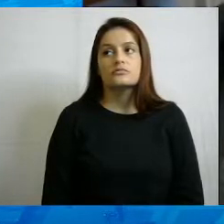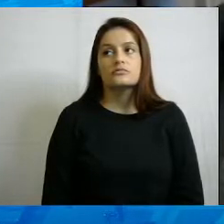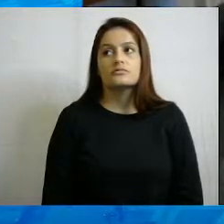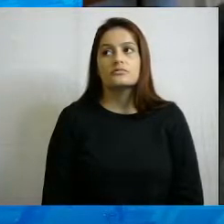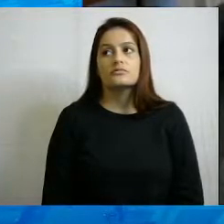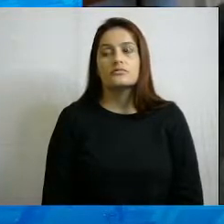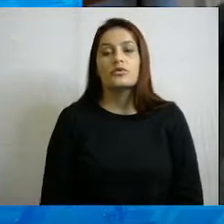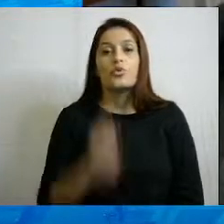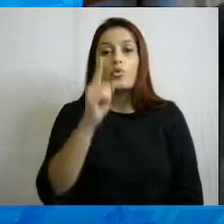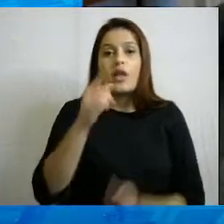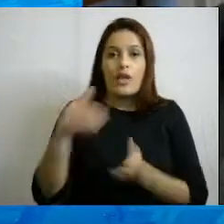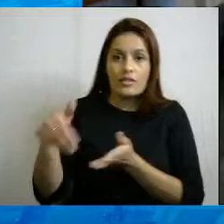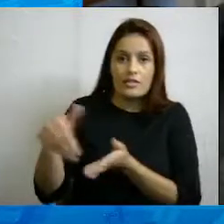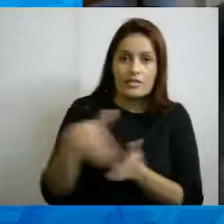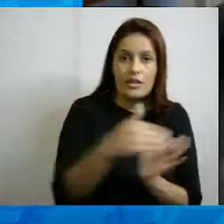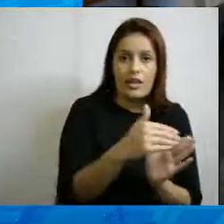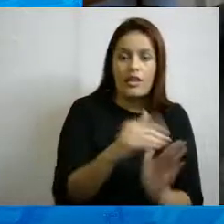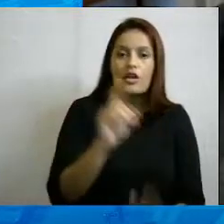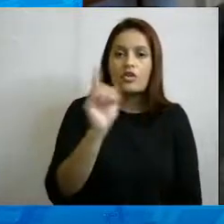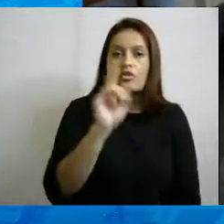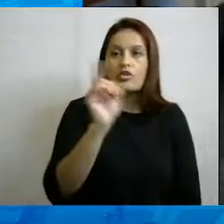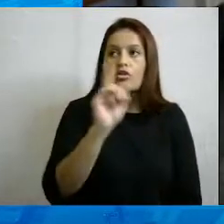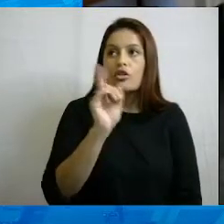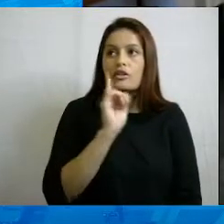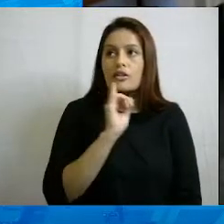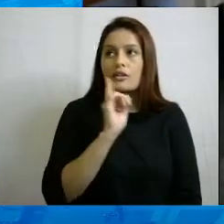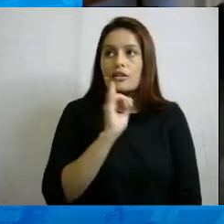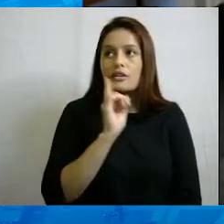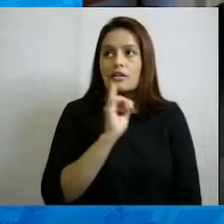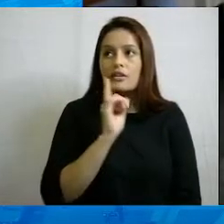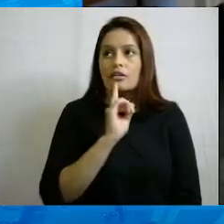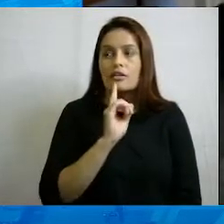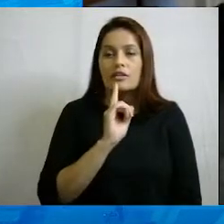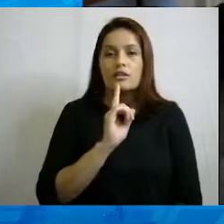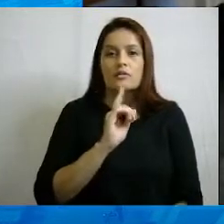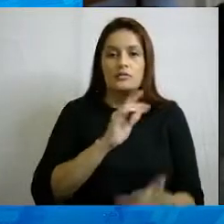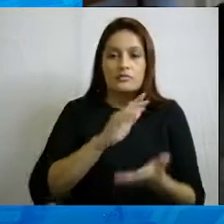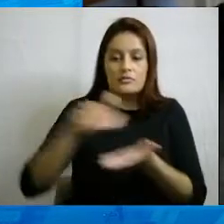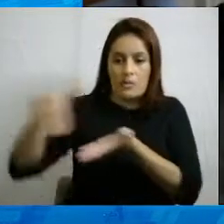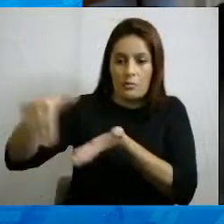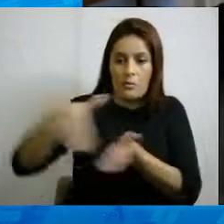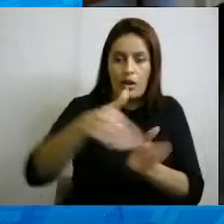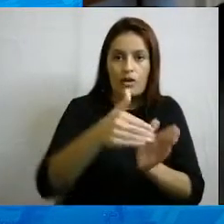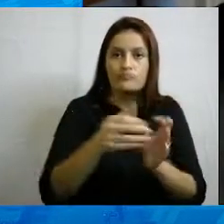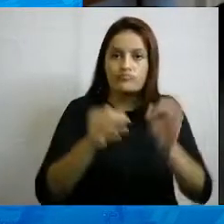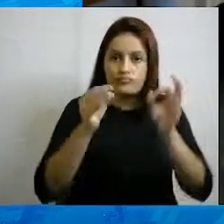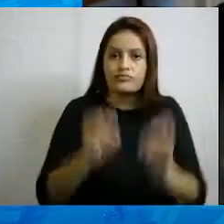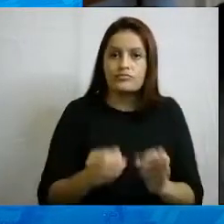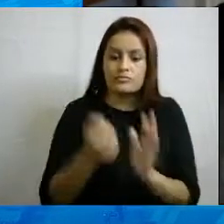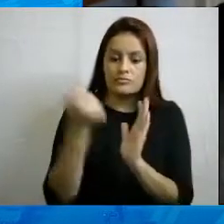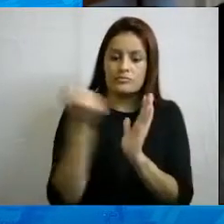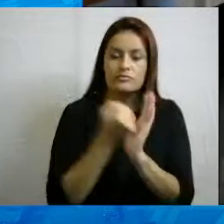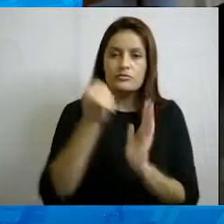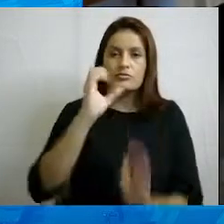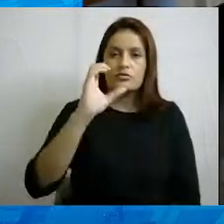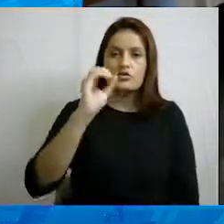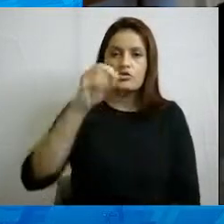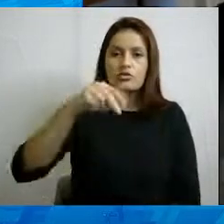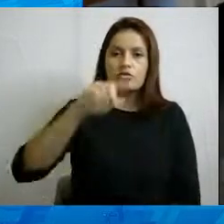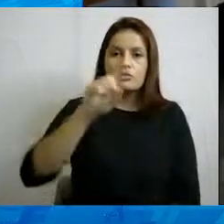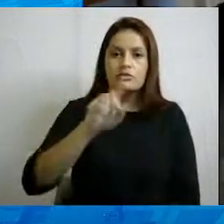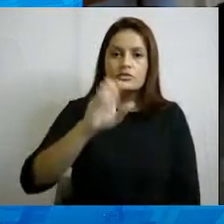entrada que no es la entrada que tenemos de acuerdo al plan original timbrado por el conservador de bienes